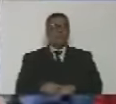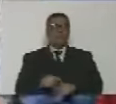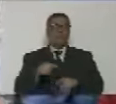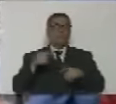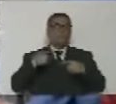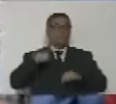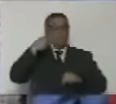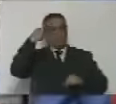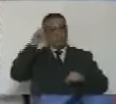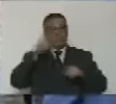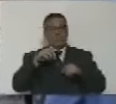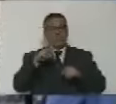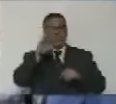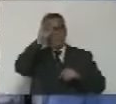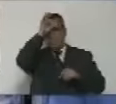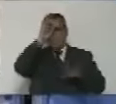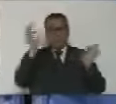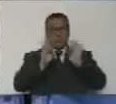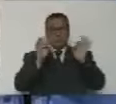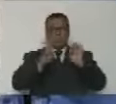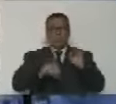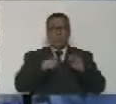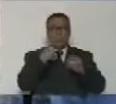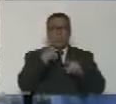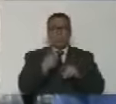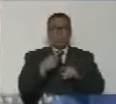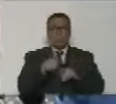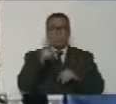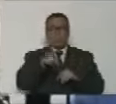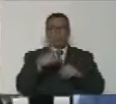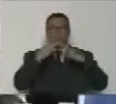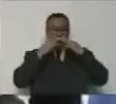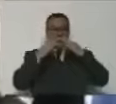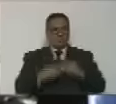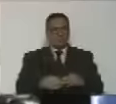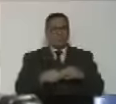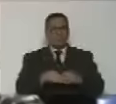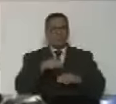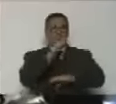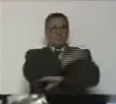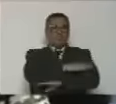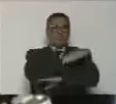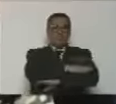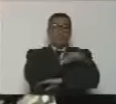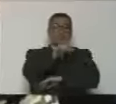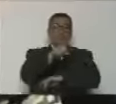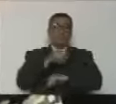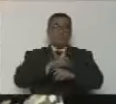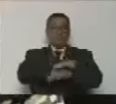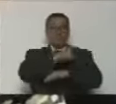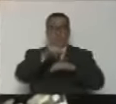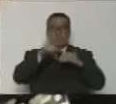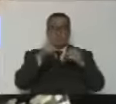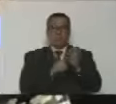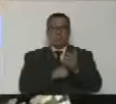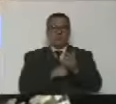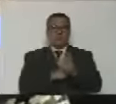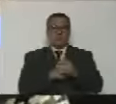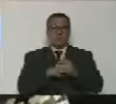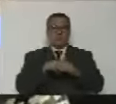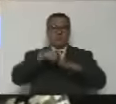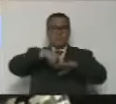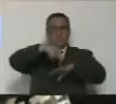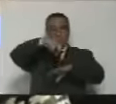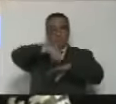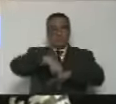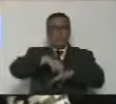o no sé qué figura podemos poner, porque realmente la actitud es absolutamente arrastrada